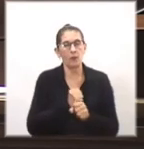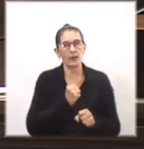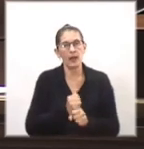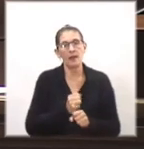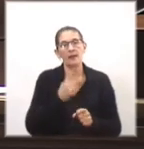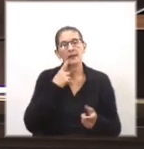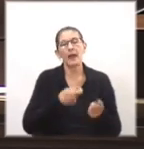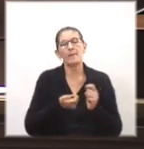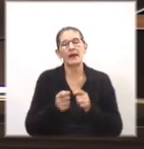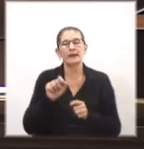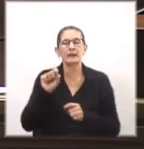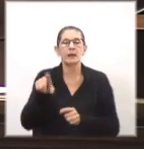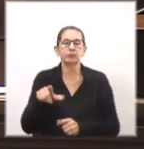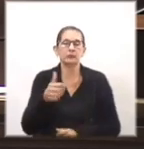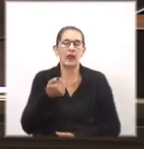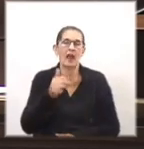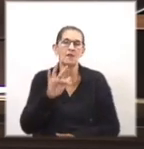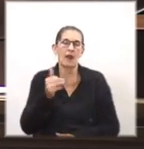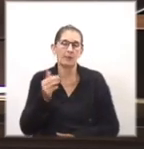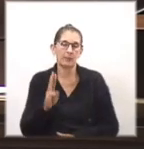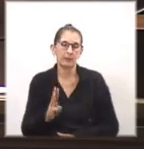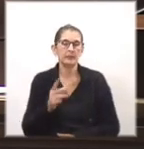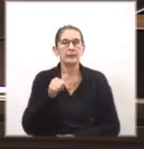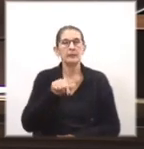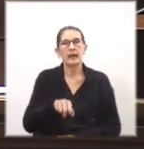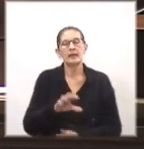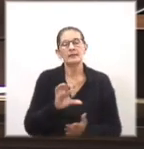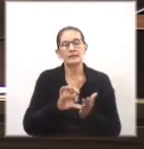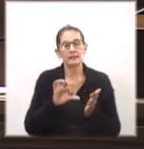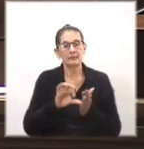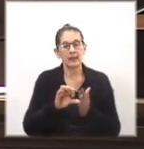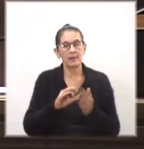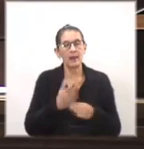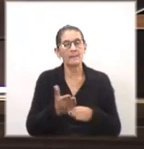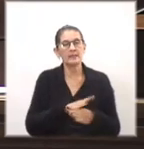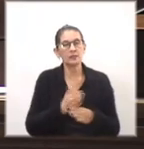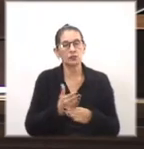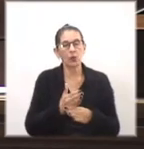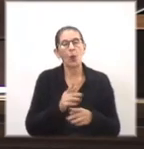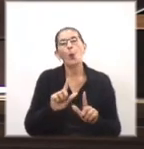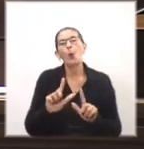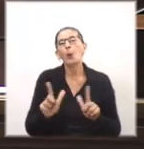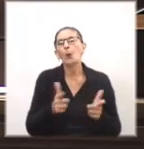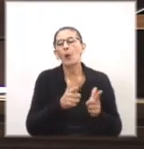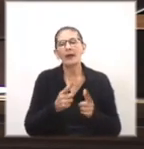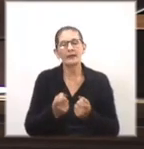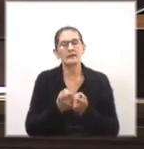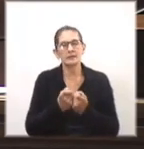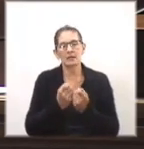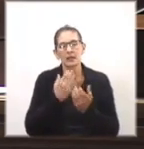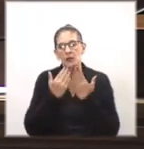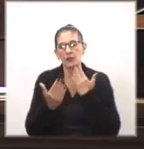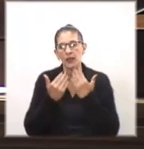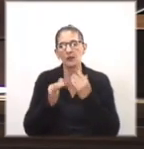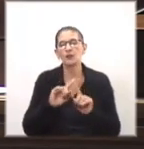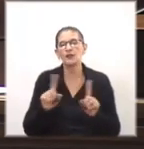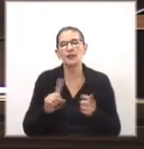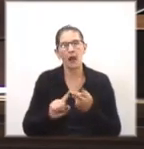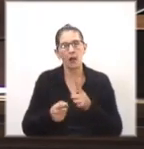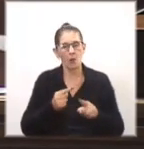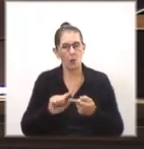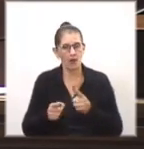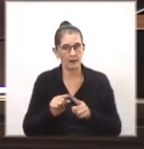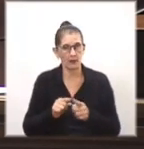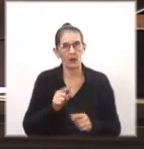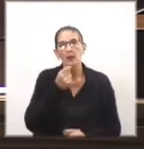las AFAPs. La inclusión de estos trabajadores al sistema mixto no ha contado con el necesario diálogo y acuerdos. A modo